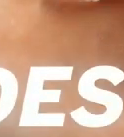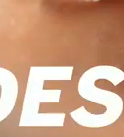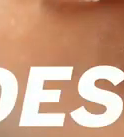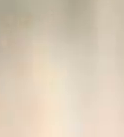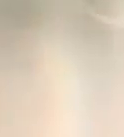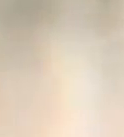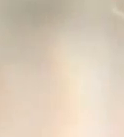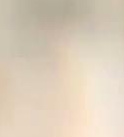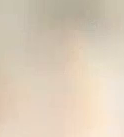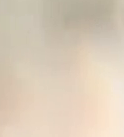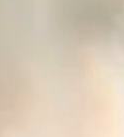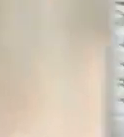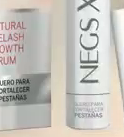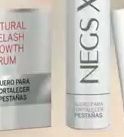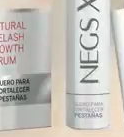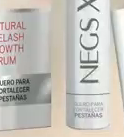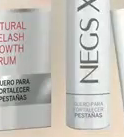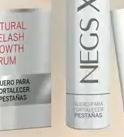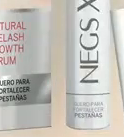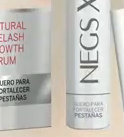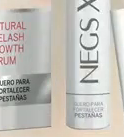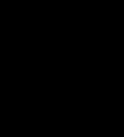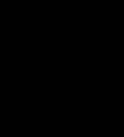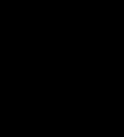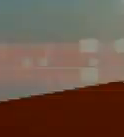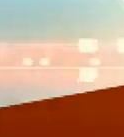viste. Next, tus pestañas extra large.